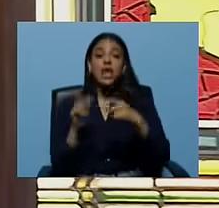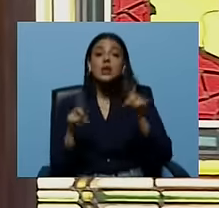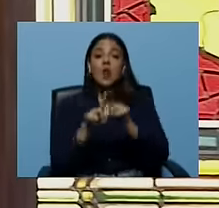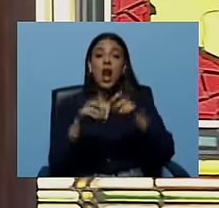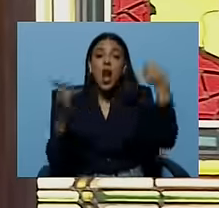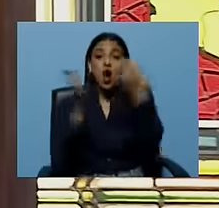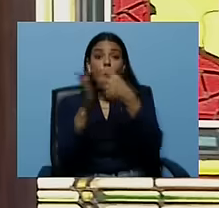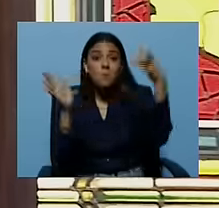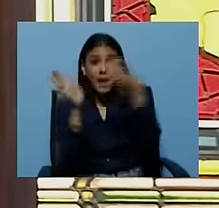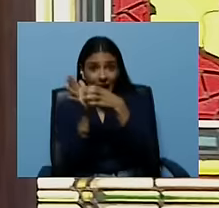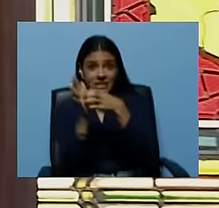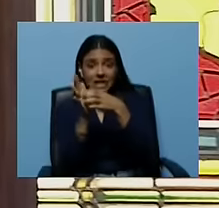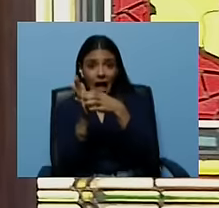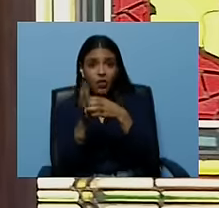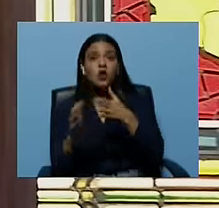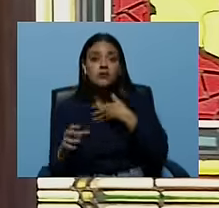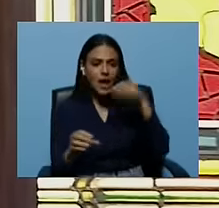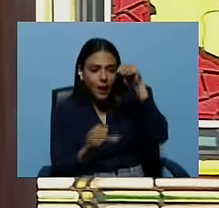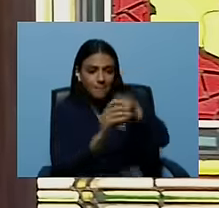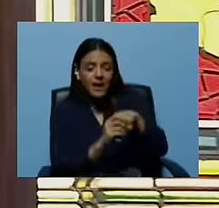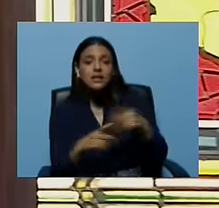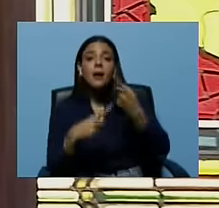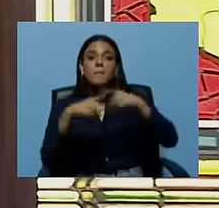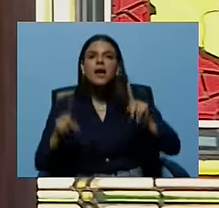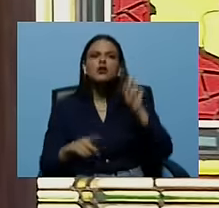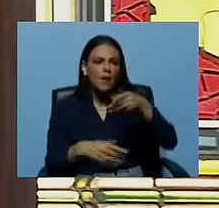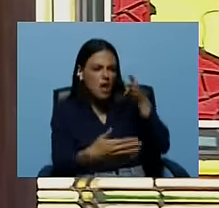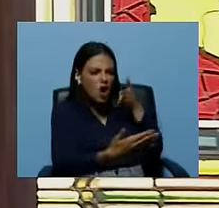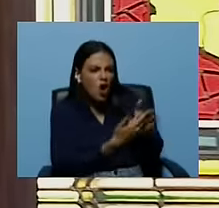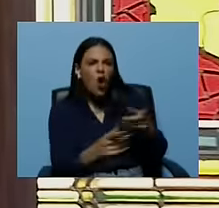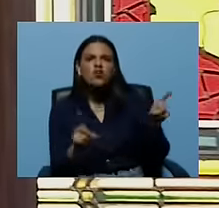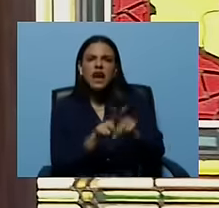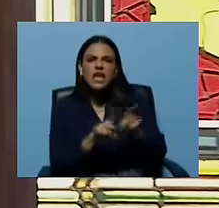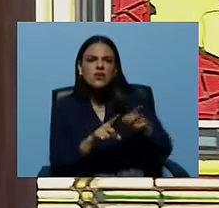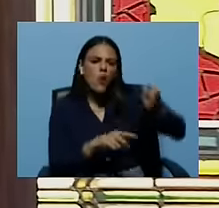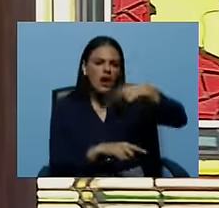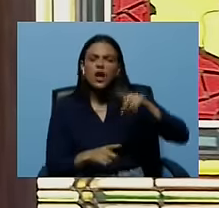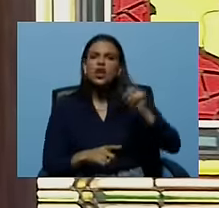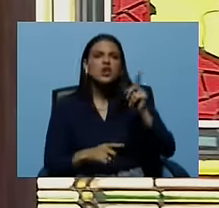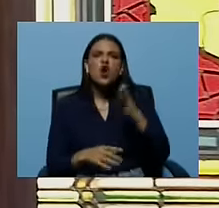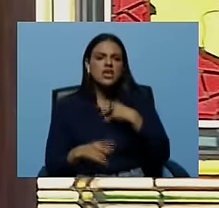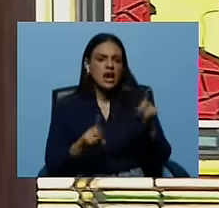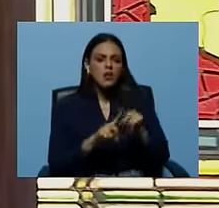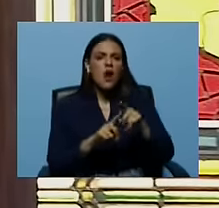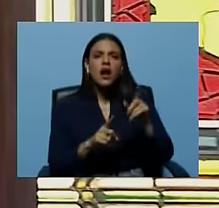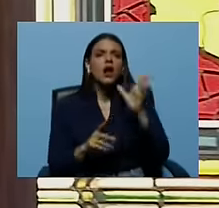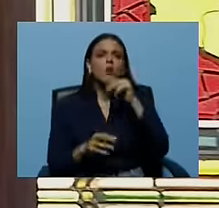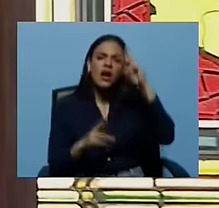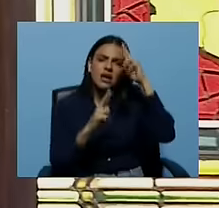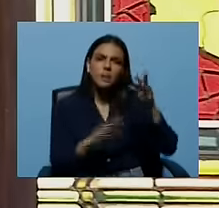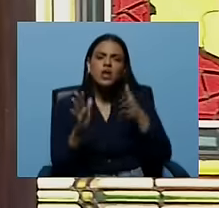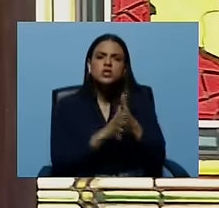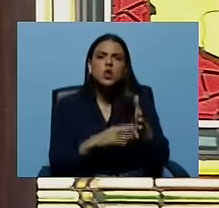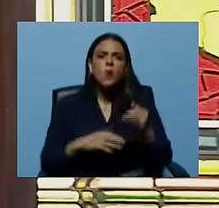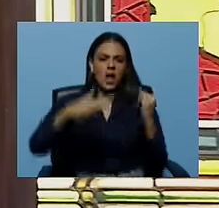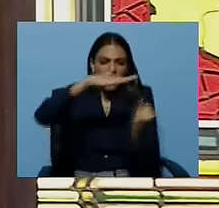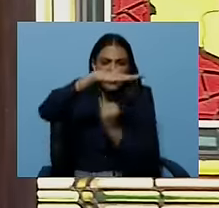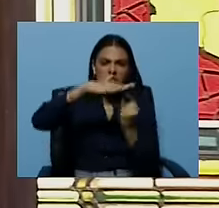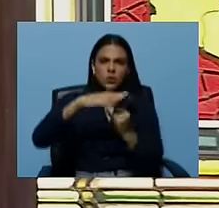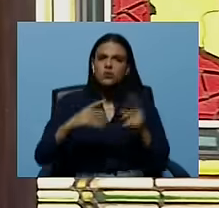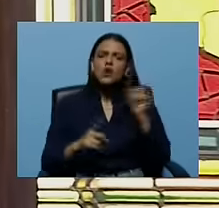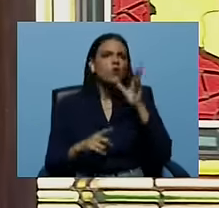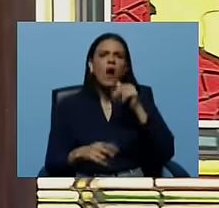Estado. Es desconocer los poderes públicos constitucionales, legítimos. Es desconocer las